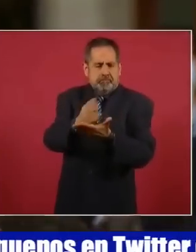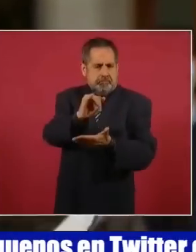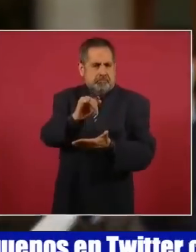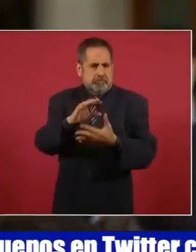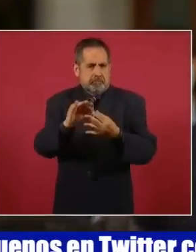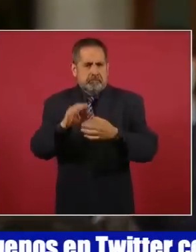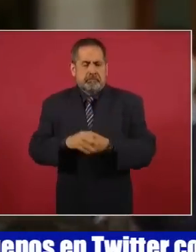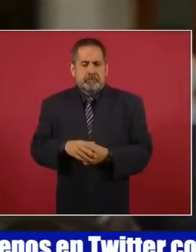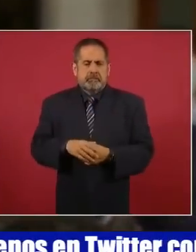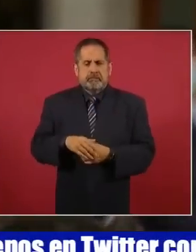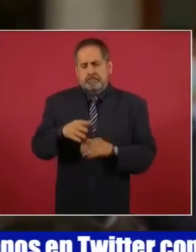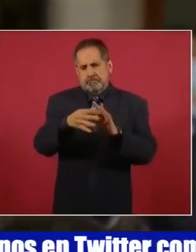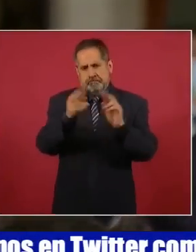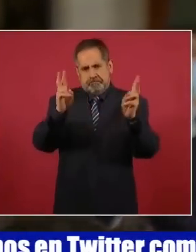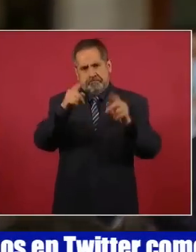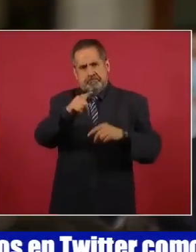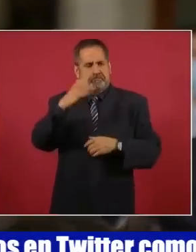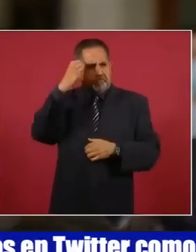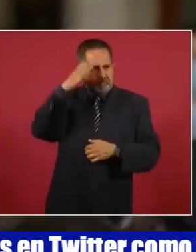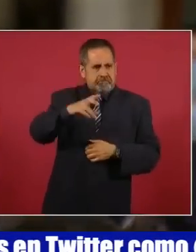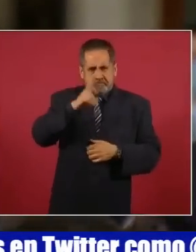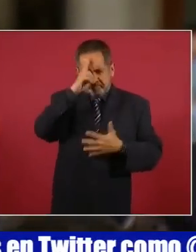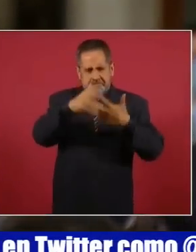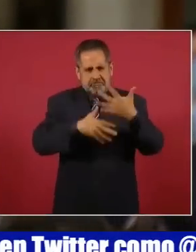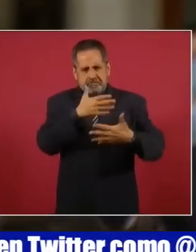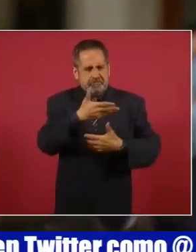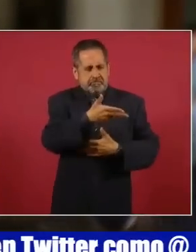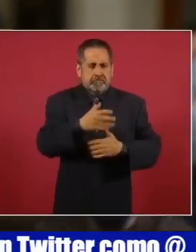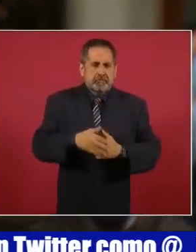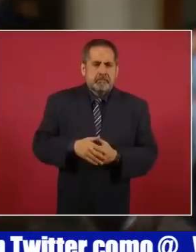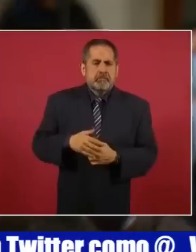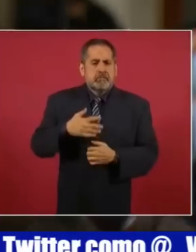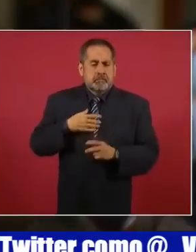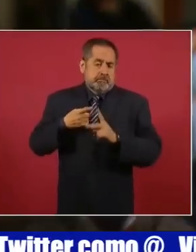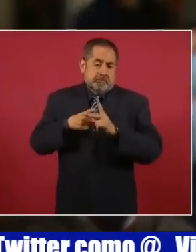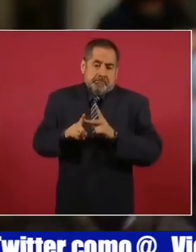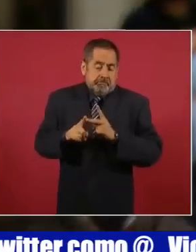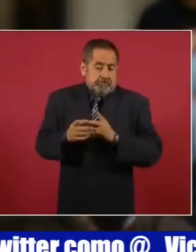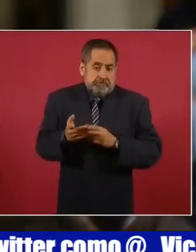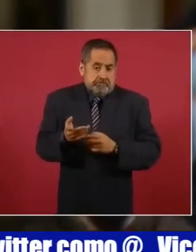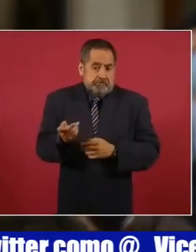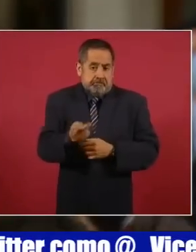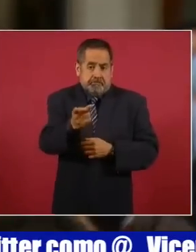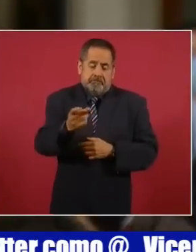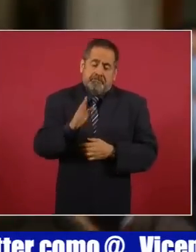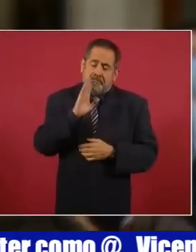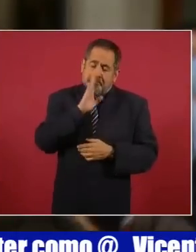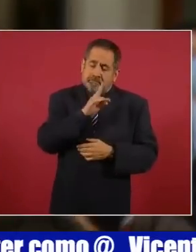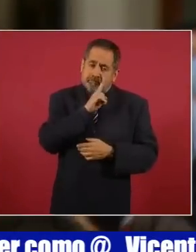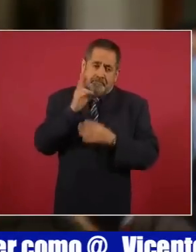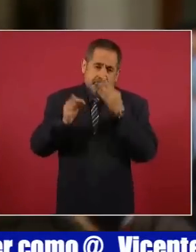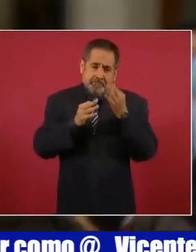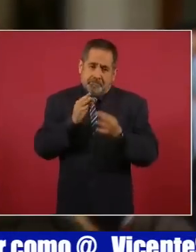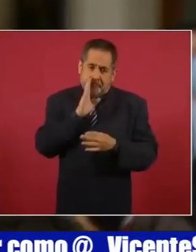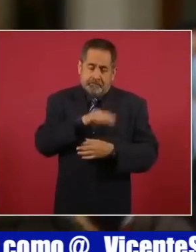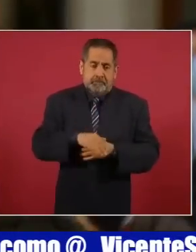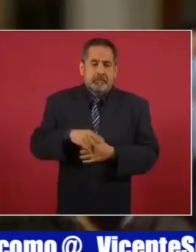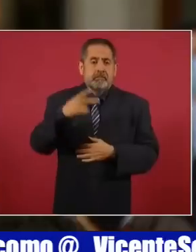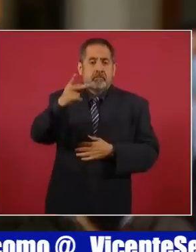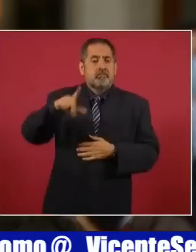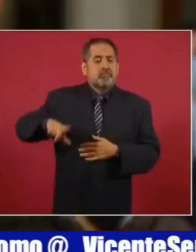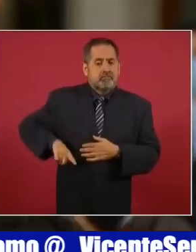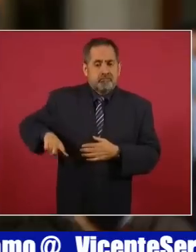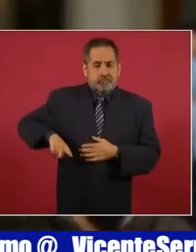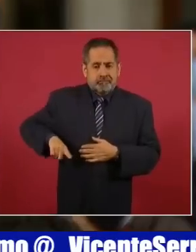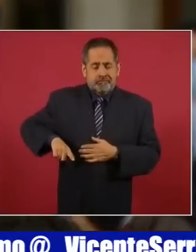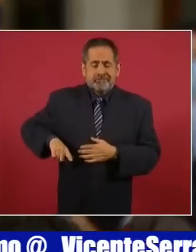de la delincuencia, de la violencia. Es usted tiene el peor, el gobierno más violento en la historia de México, ¿no es cierto? Hay que hablar también de